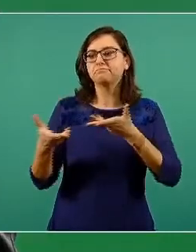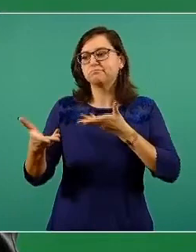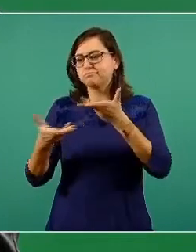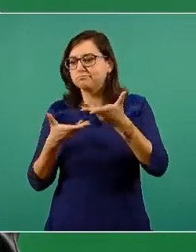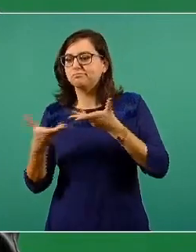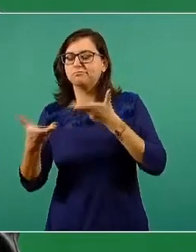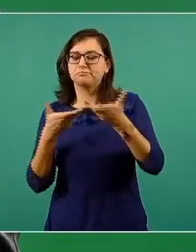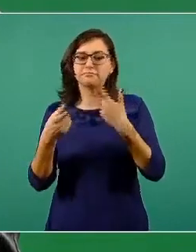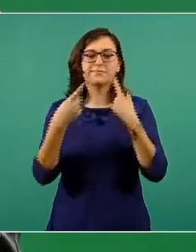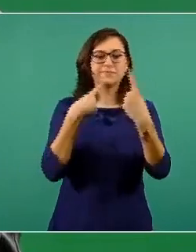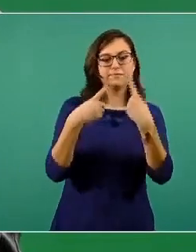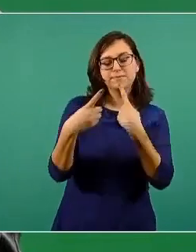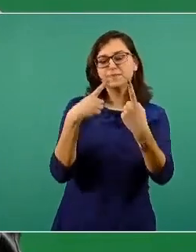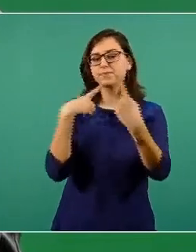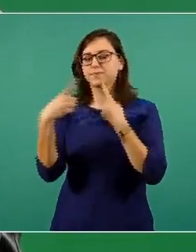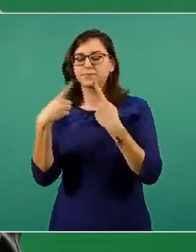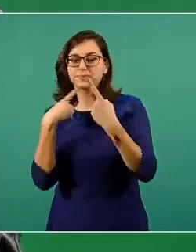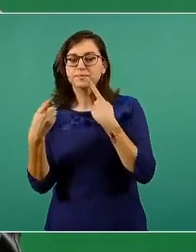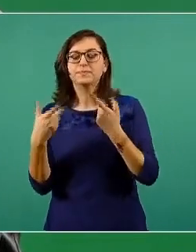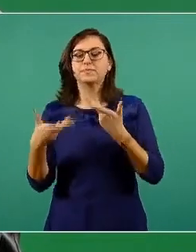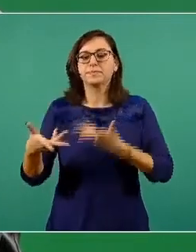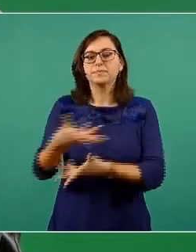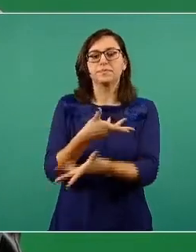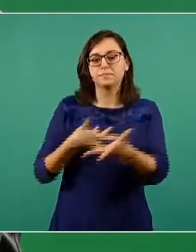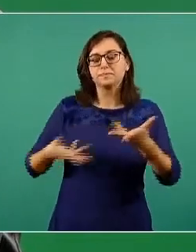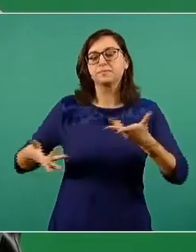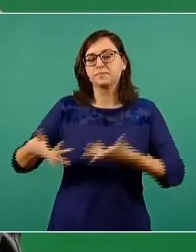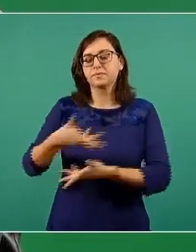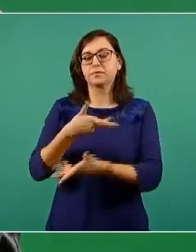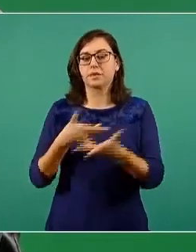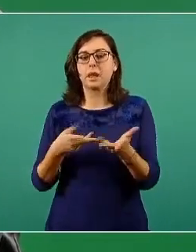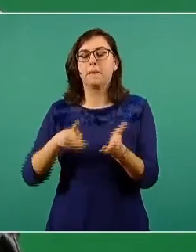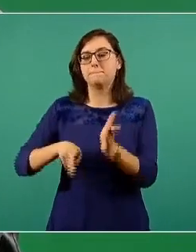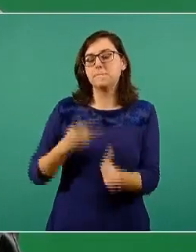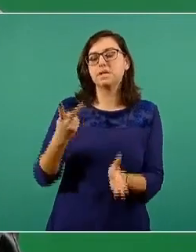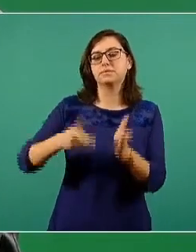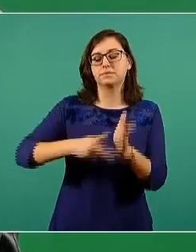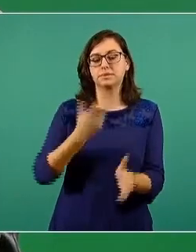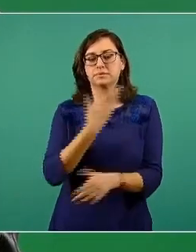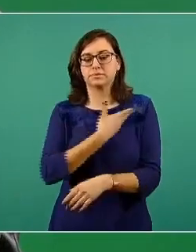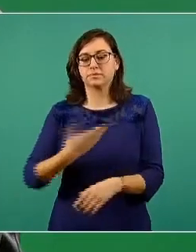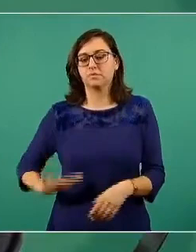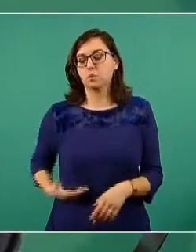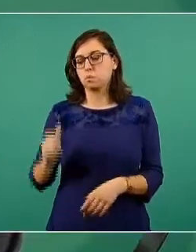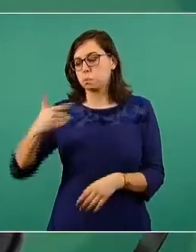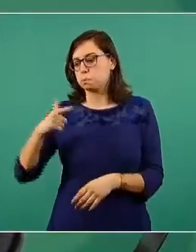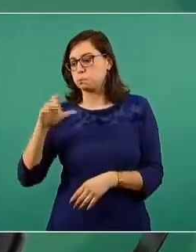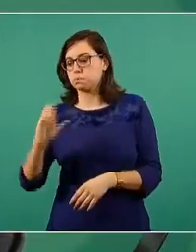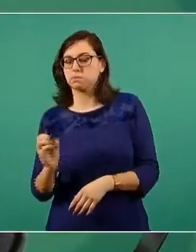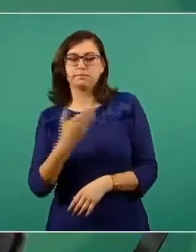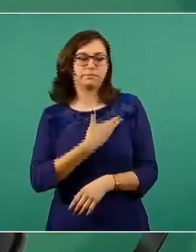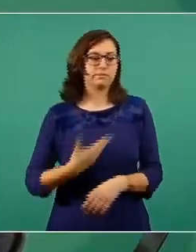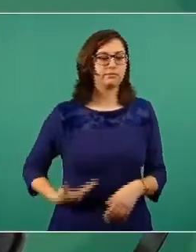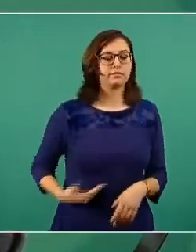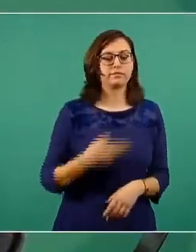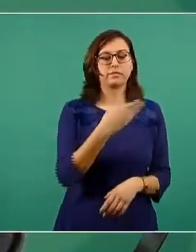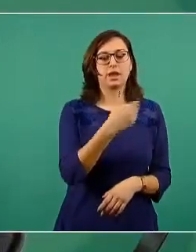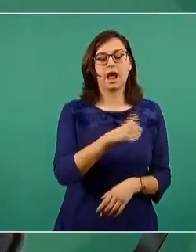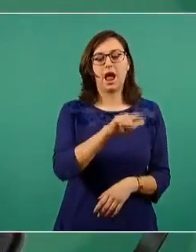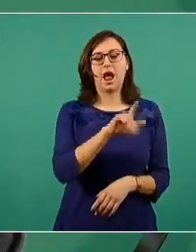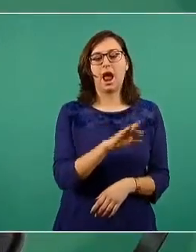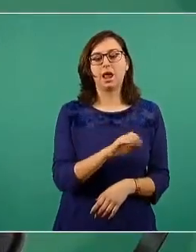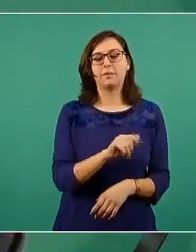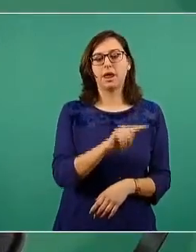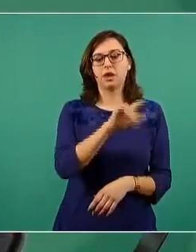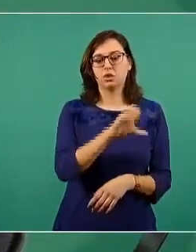intercambios muy fluidos que frecuentemente tienen el presidente López Obrador y el presidente Alberto Fernández, dos presidentes